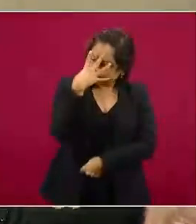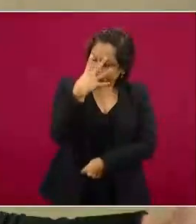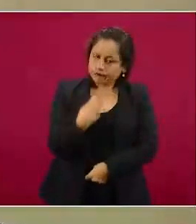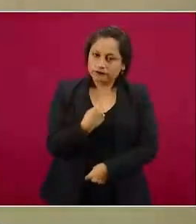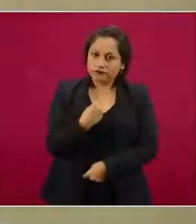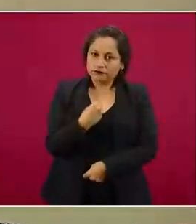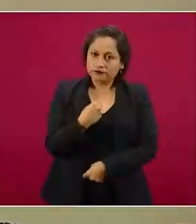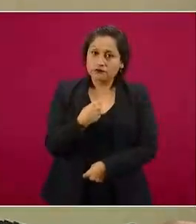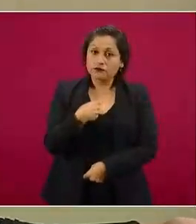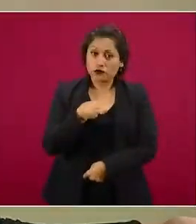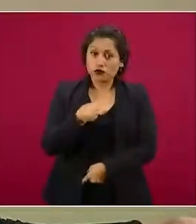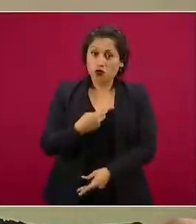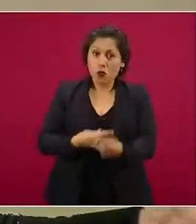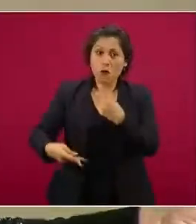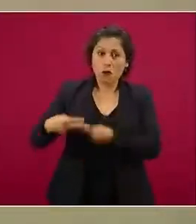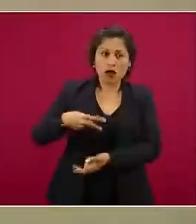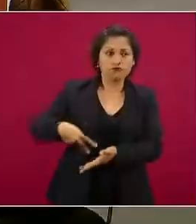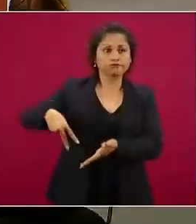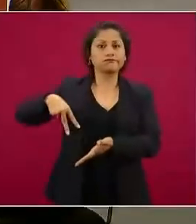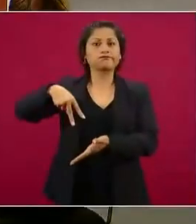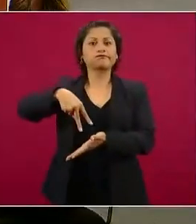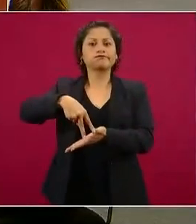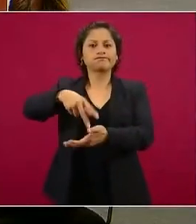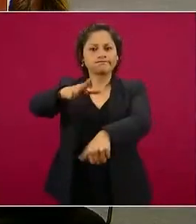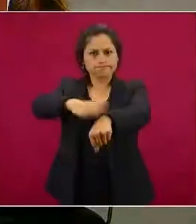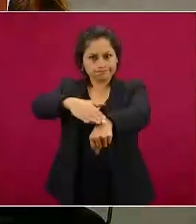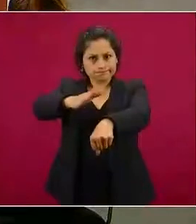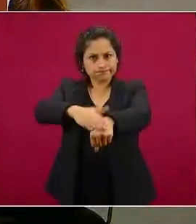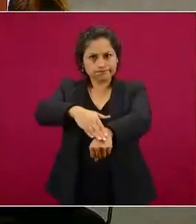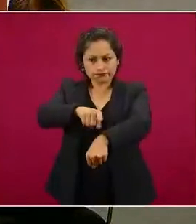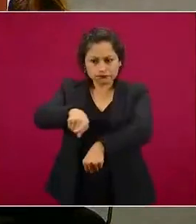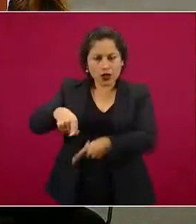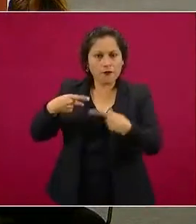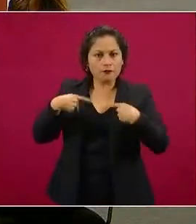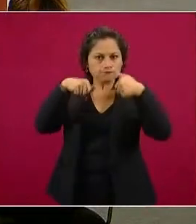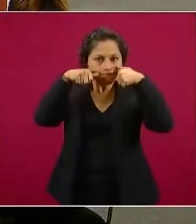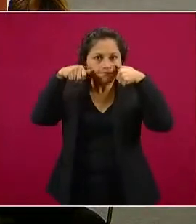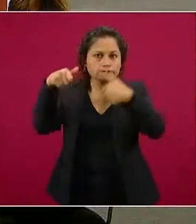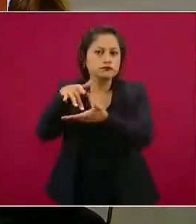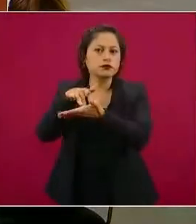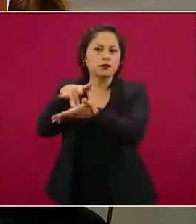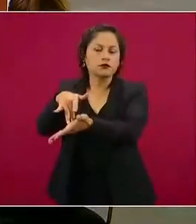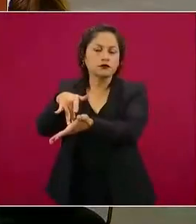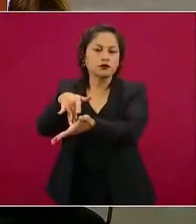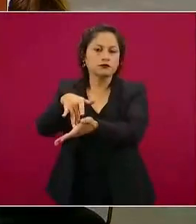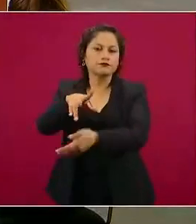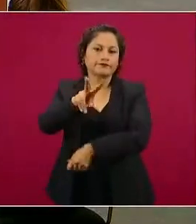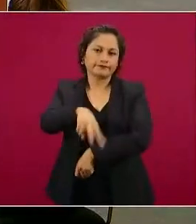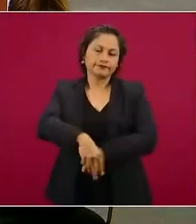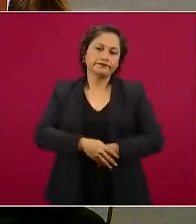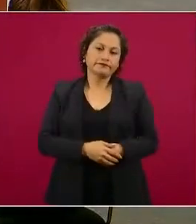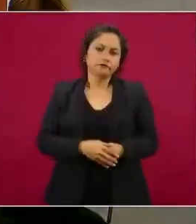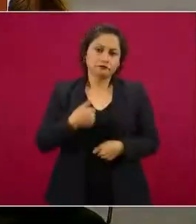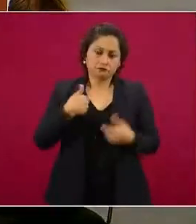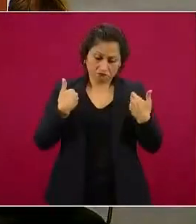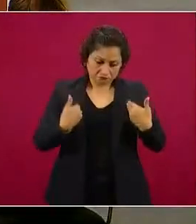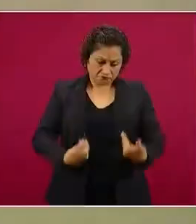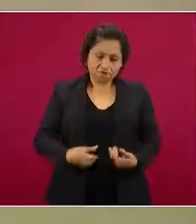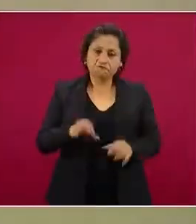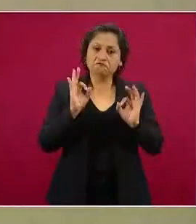estoy, presidente, quisiera apoyo para estas personas. Después de, gracias a Dios, pues estoy bien, la